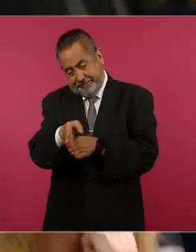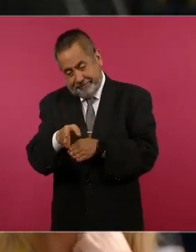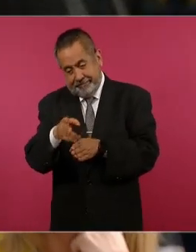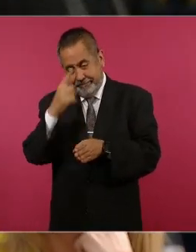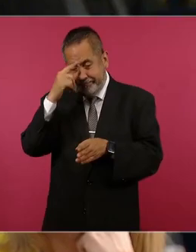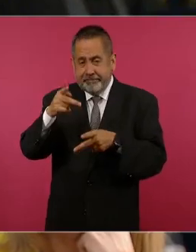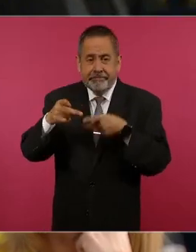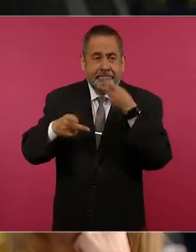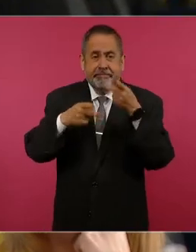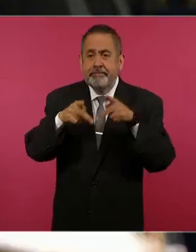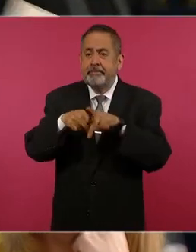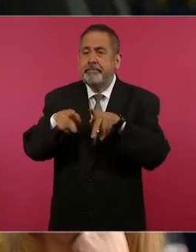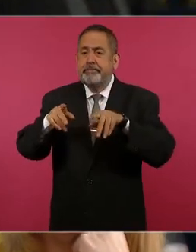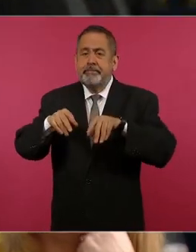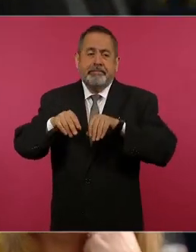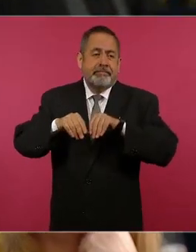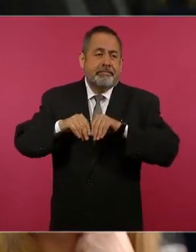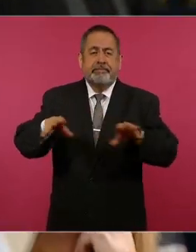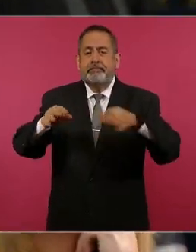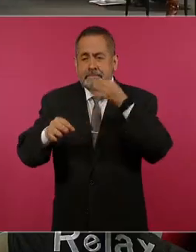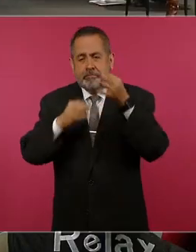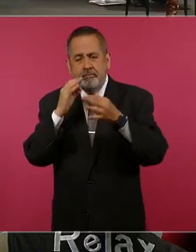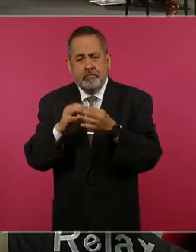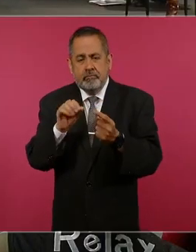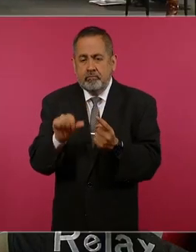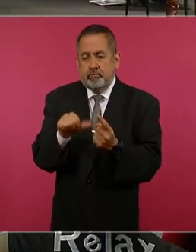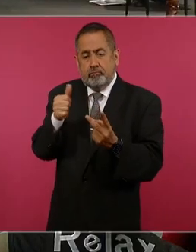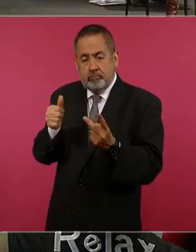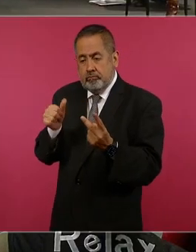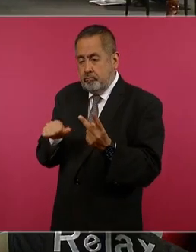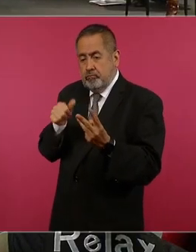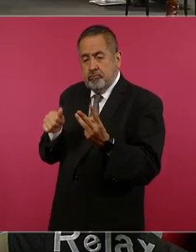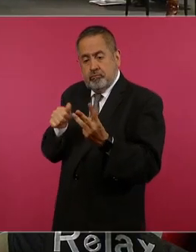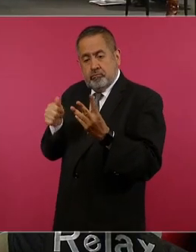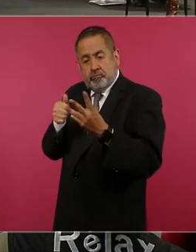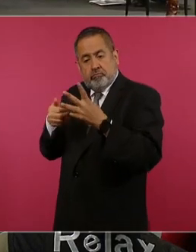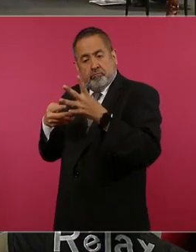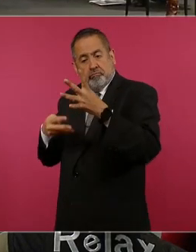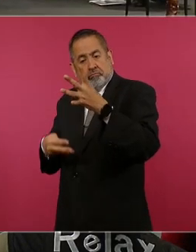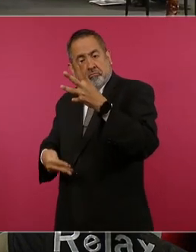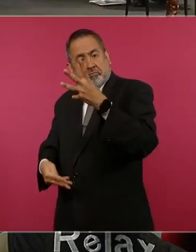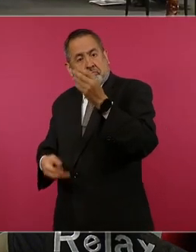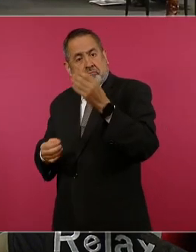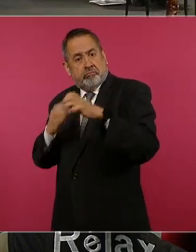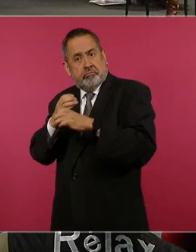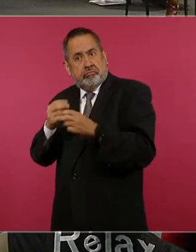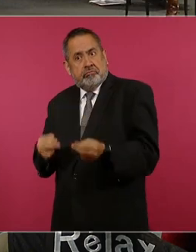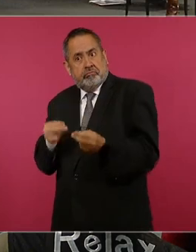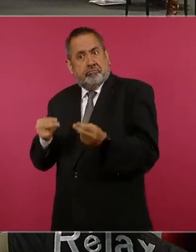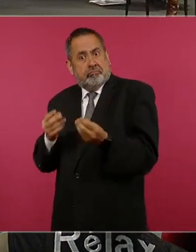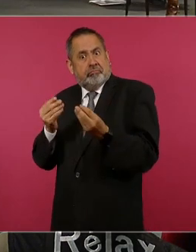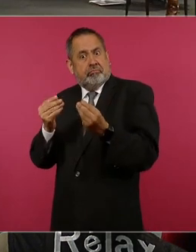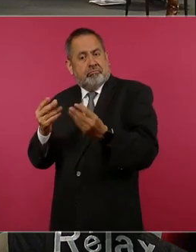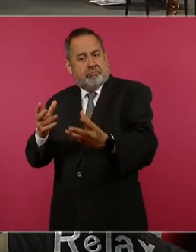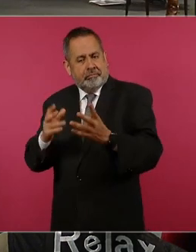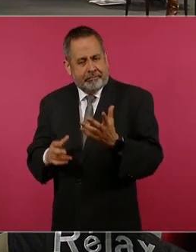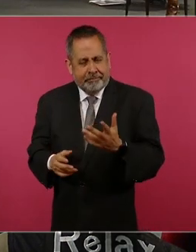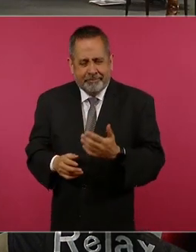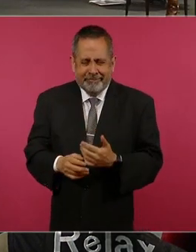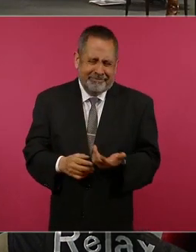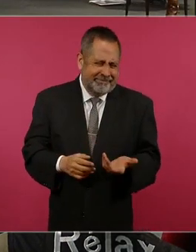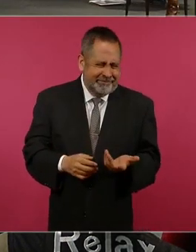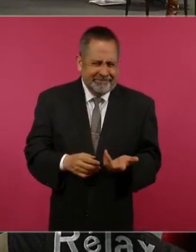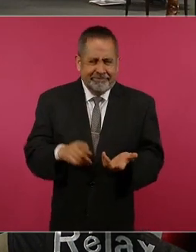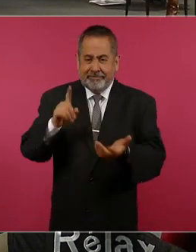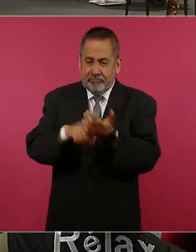la comunicación, sino a mucho más cosas y que no está siendo propiedad o